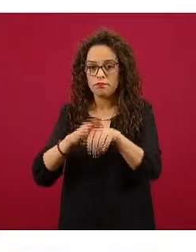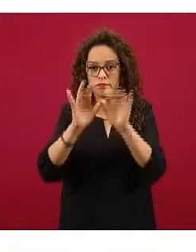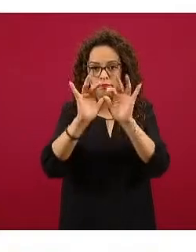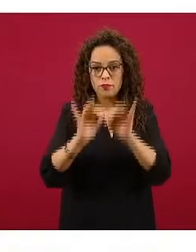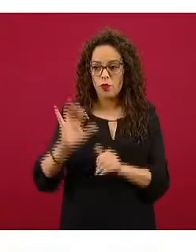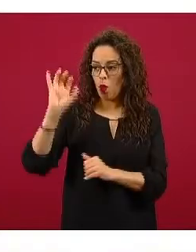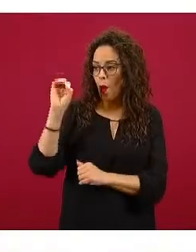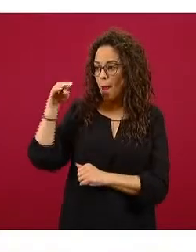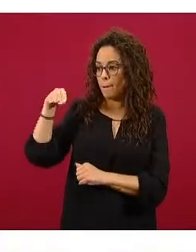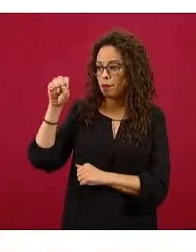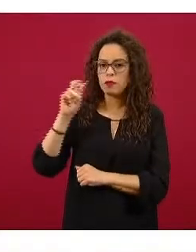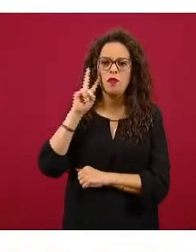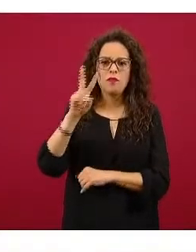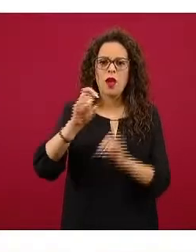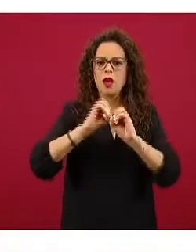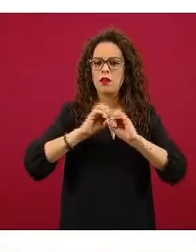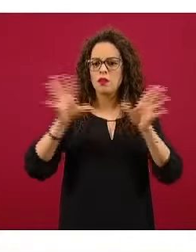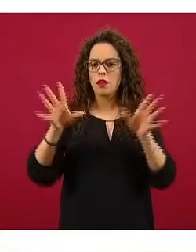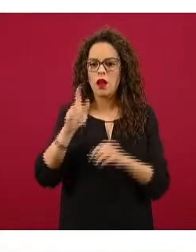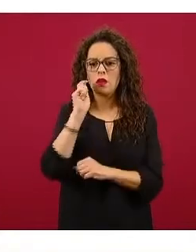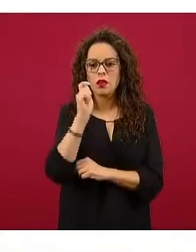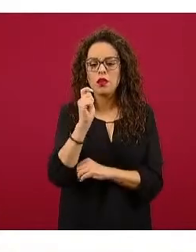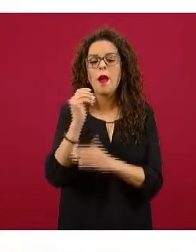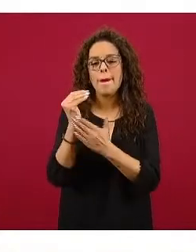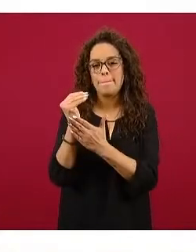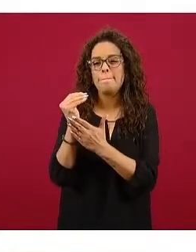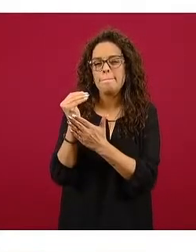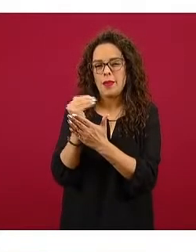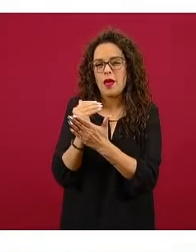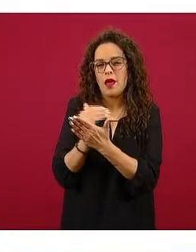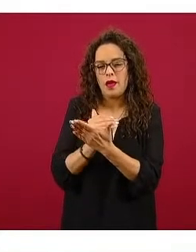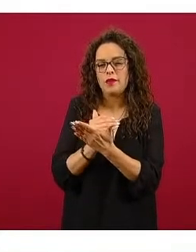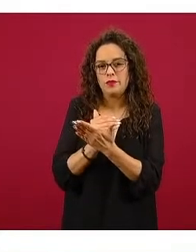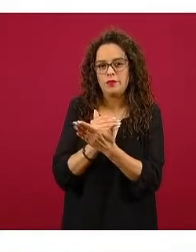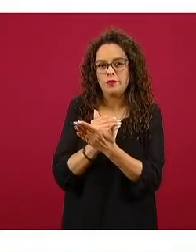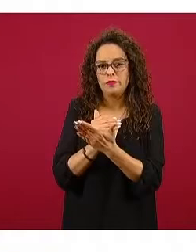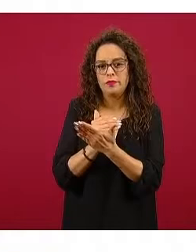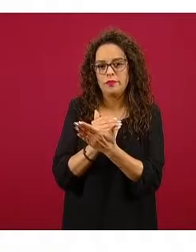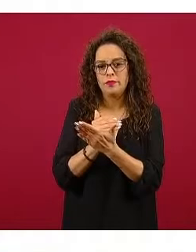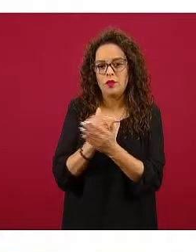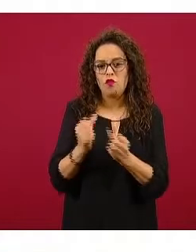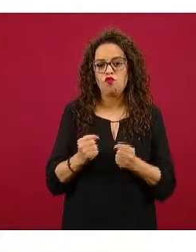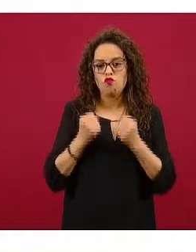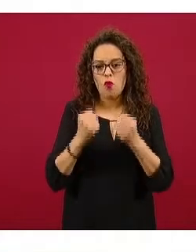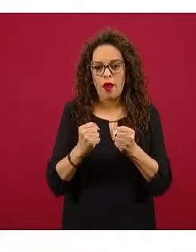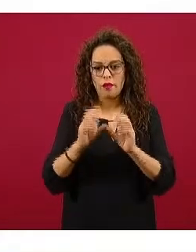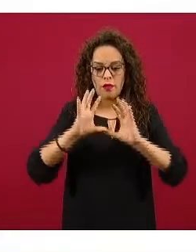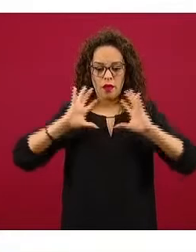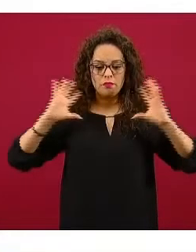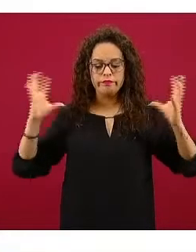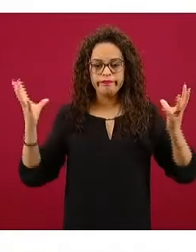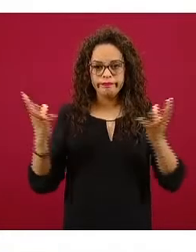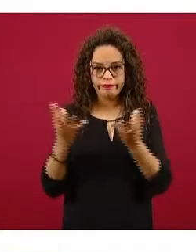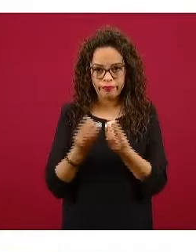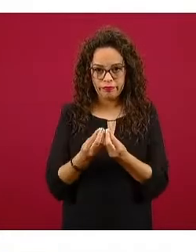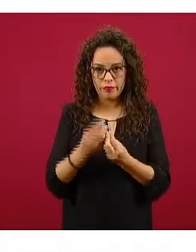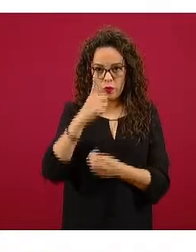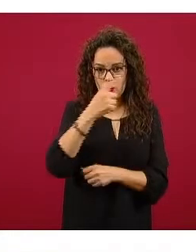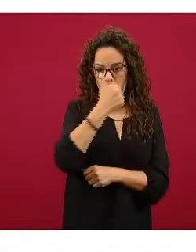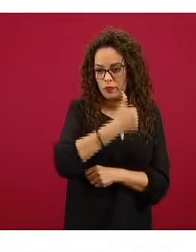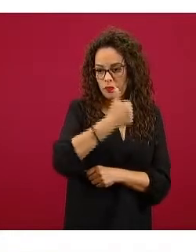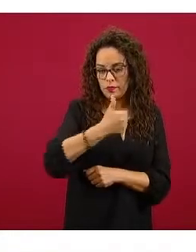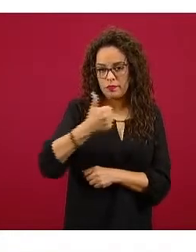podemos ver que lógicamente las magnitudes son menores en función de la carga acumulada de sus casos y para cada una